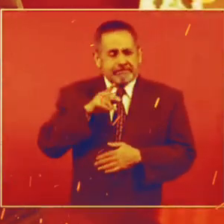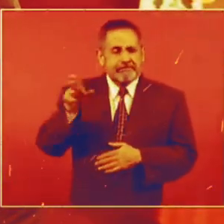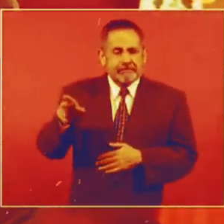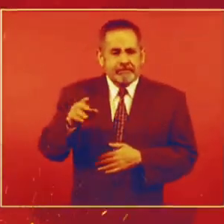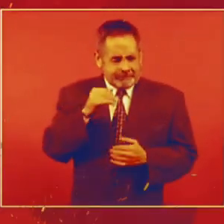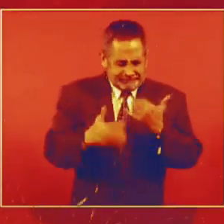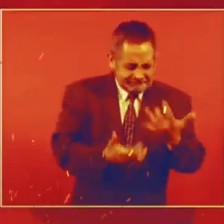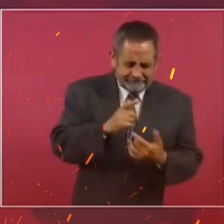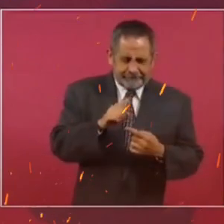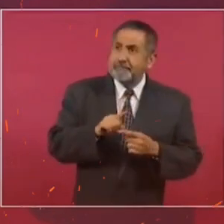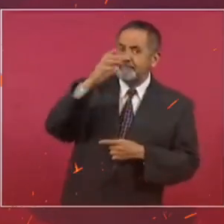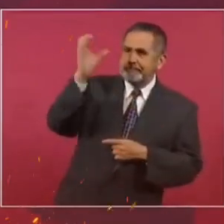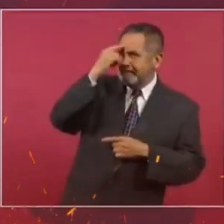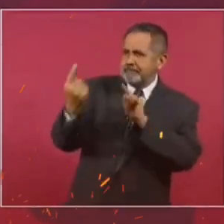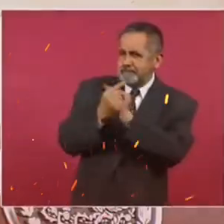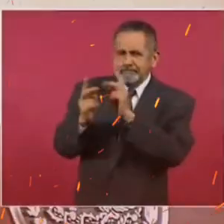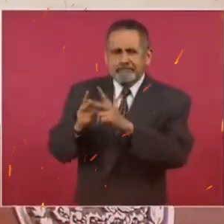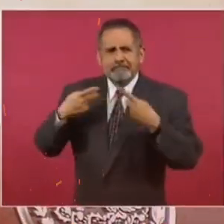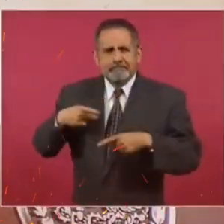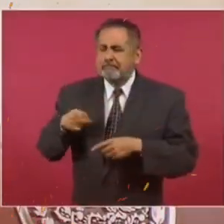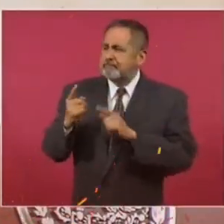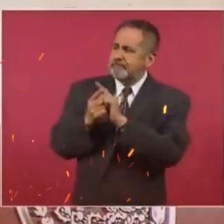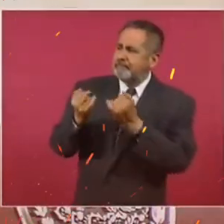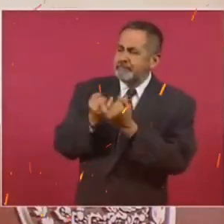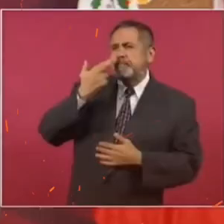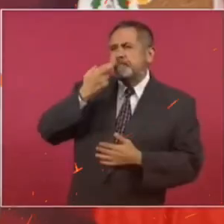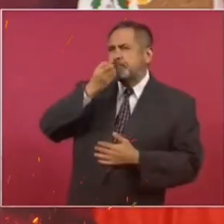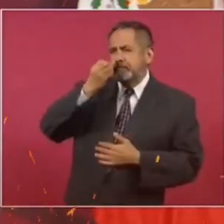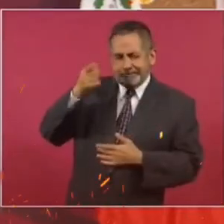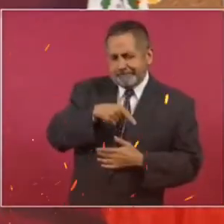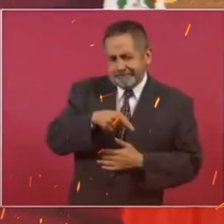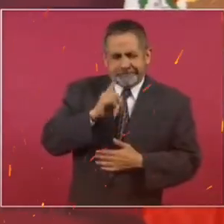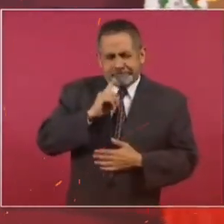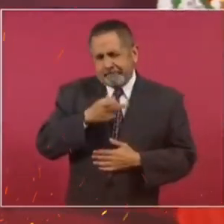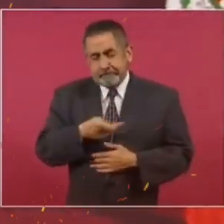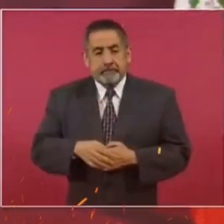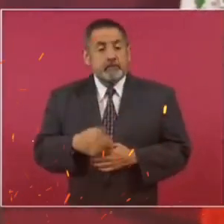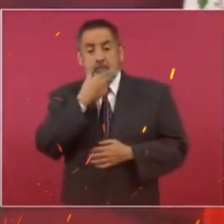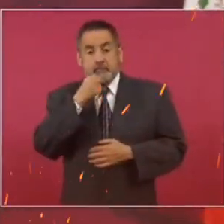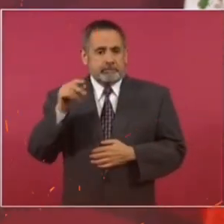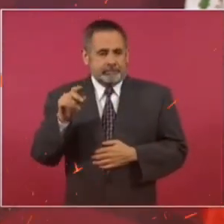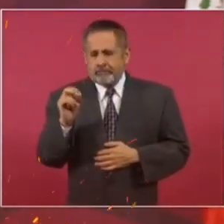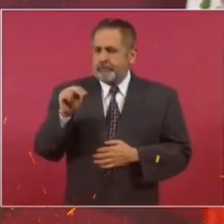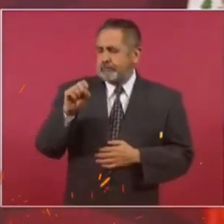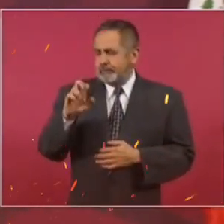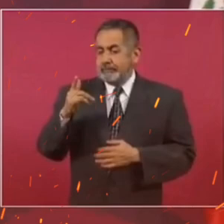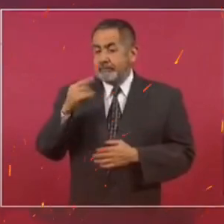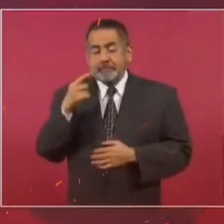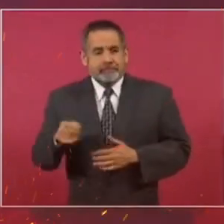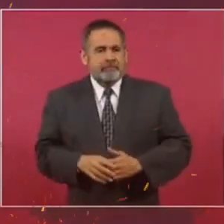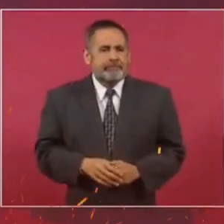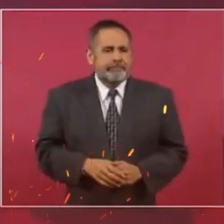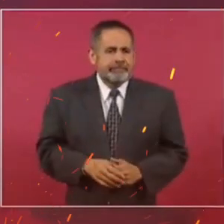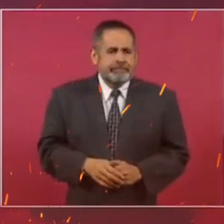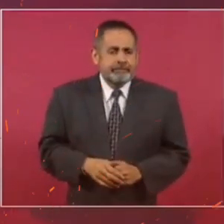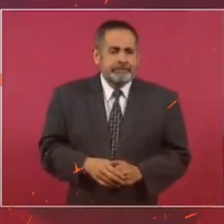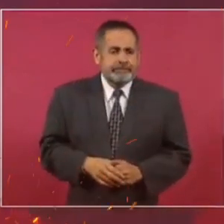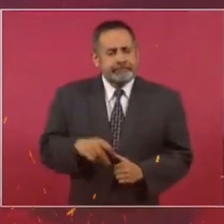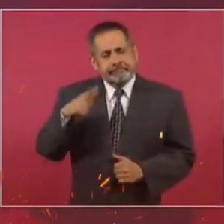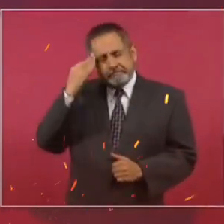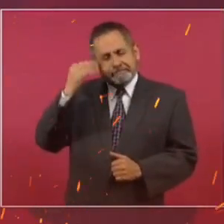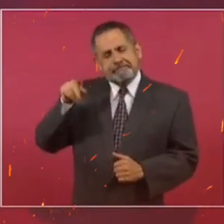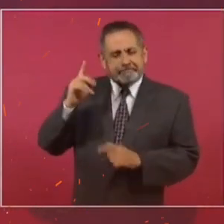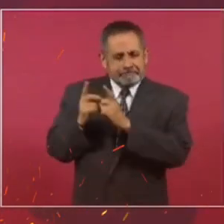no al infierno, sino al cielo, para encontrarme a gente como don Sergio, por allá. Don Sergio, ¿no? Después se lo puedo decir. En aquel